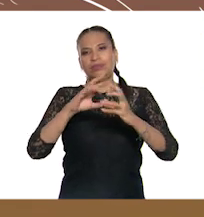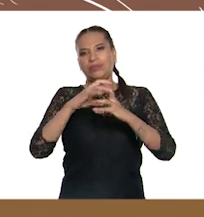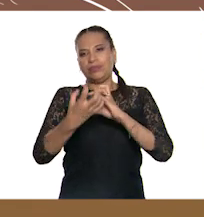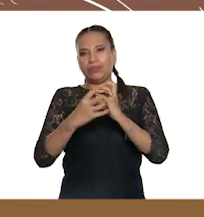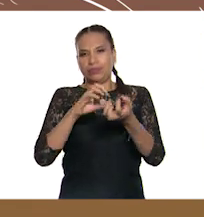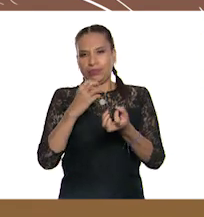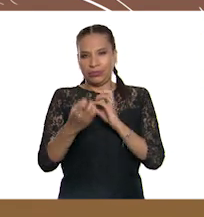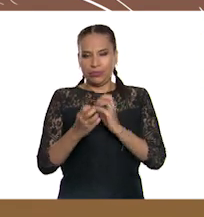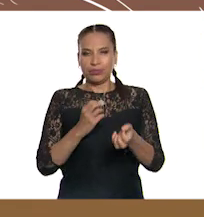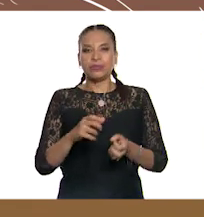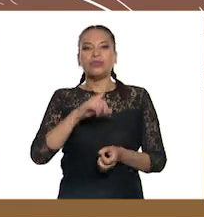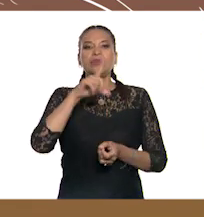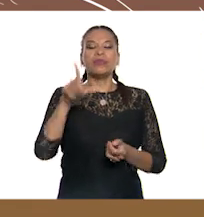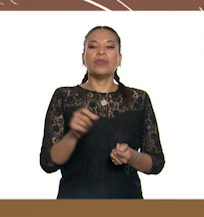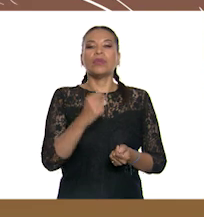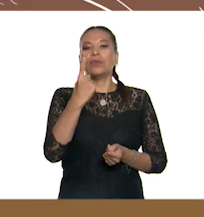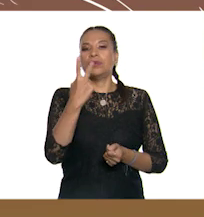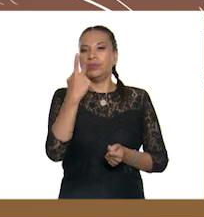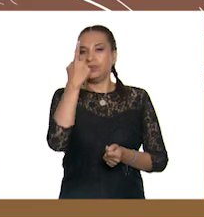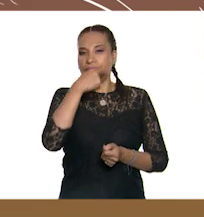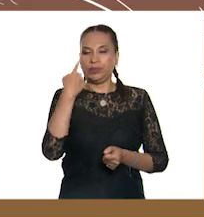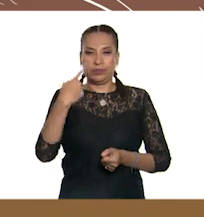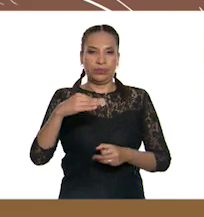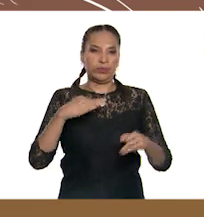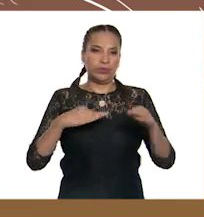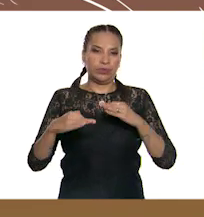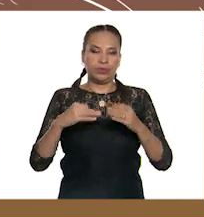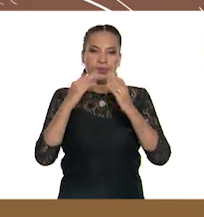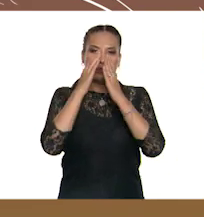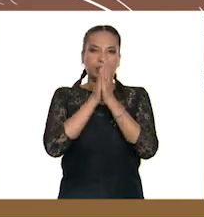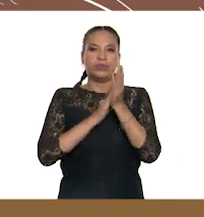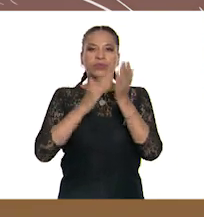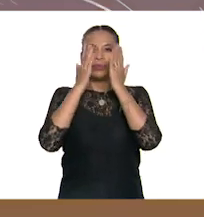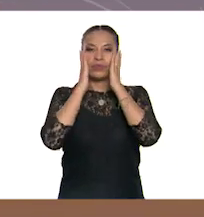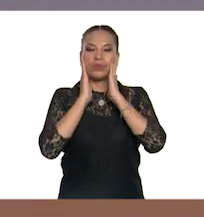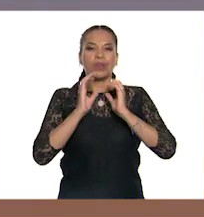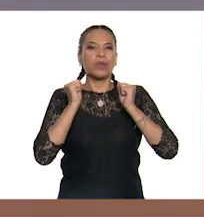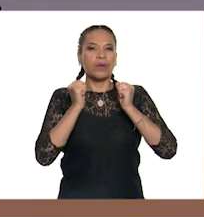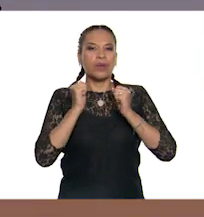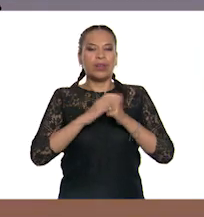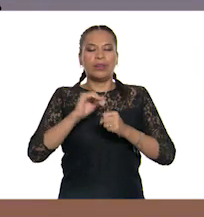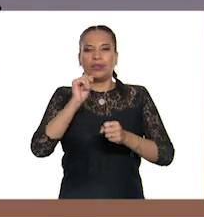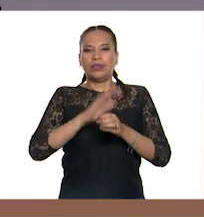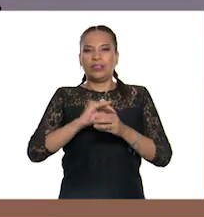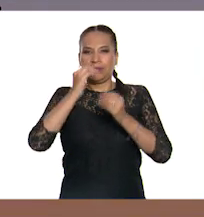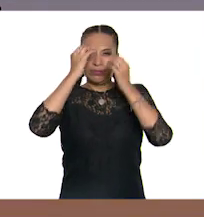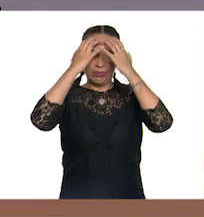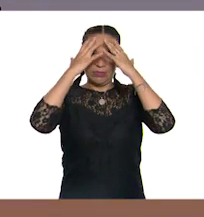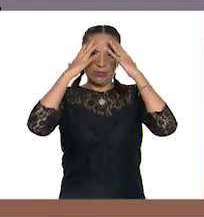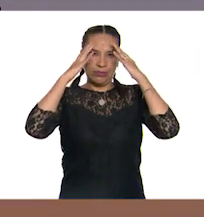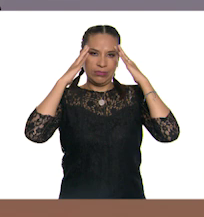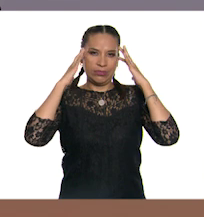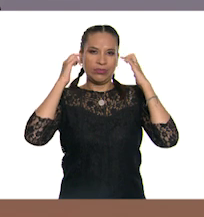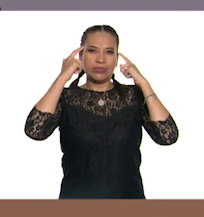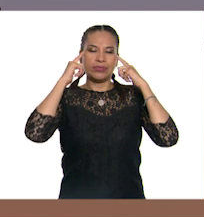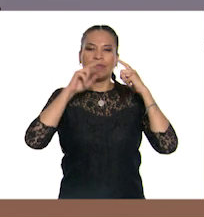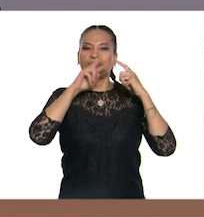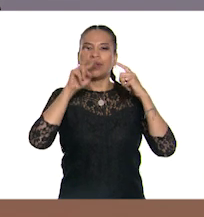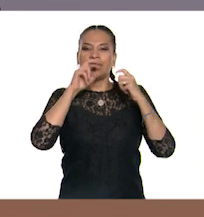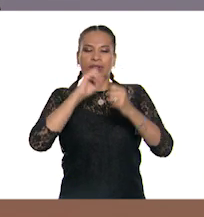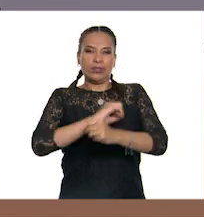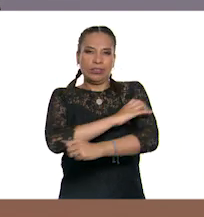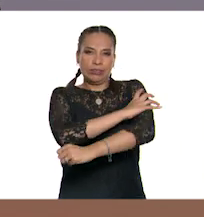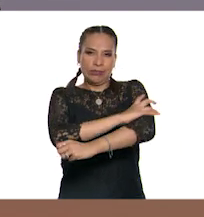astillas. Después de 1 a 2 horas de aquel trabajo, su rostro se encendía, las venas de su frente se inyectaban, los músculos